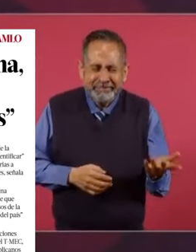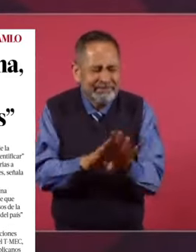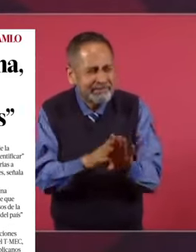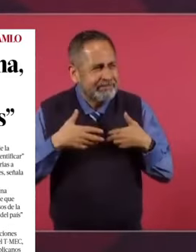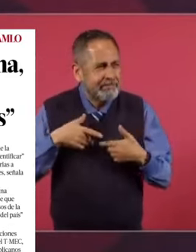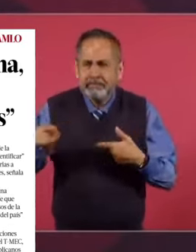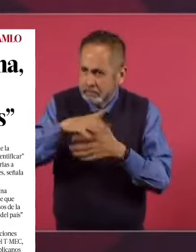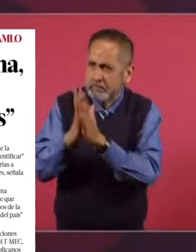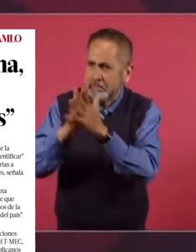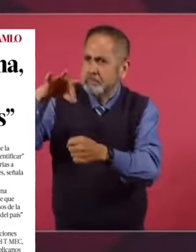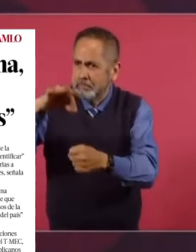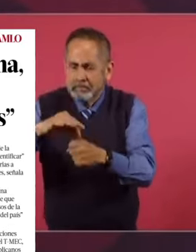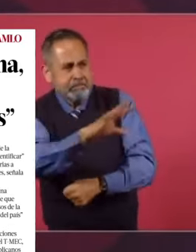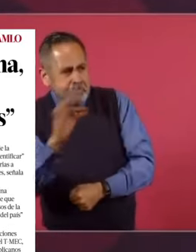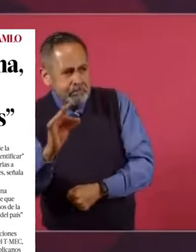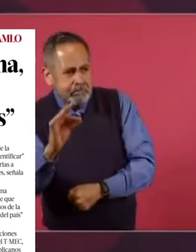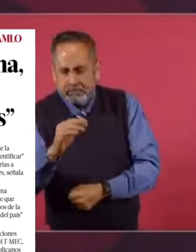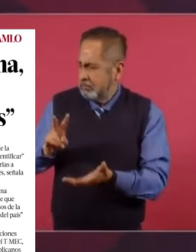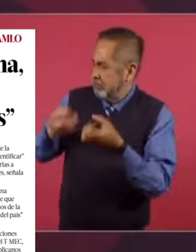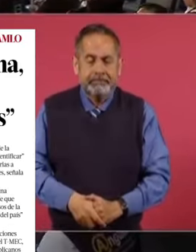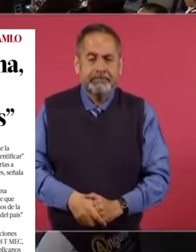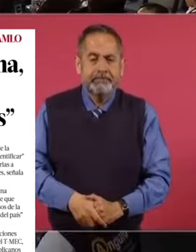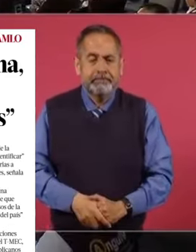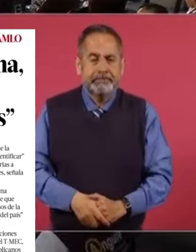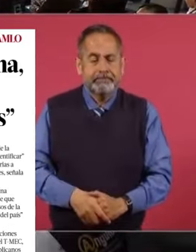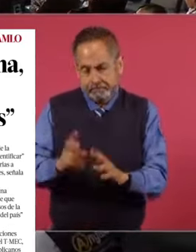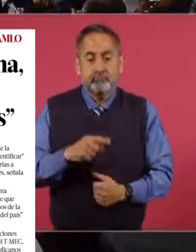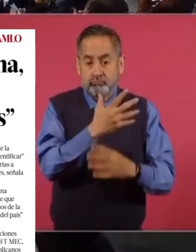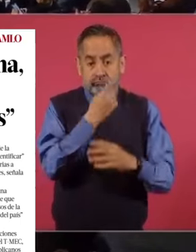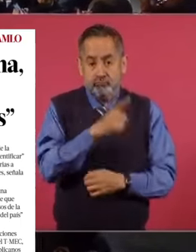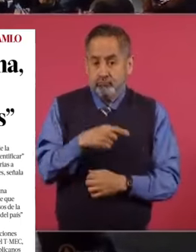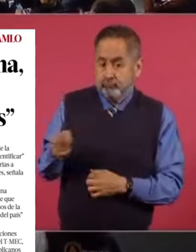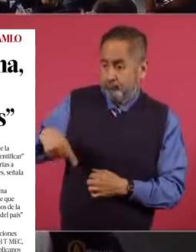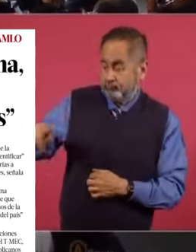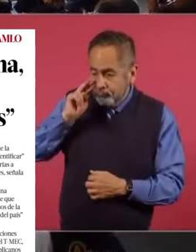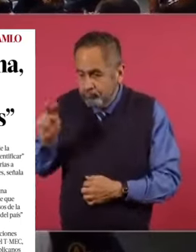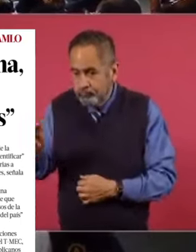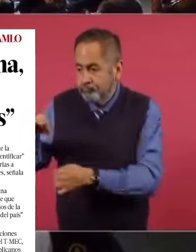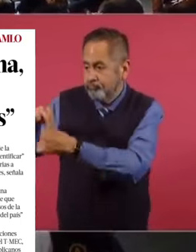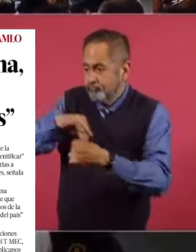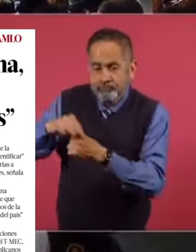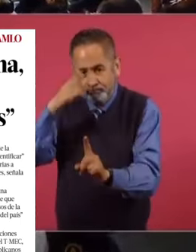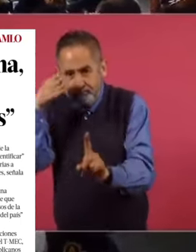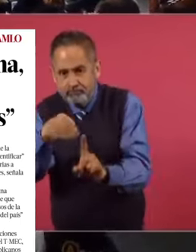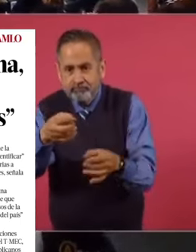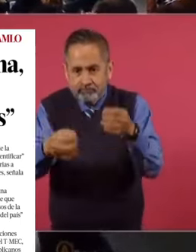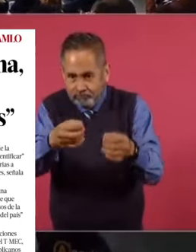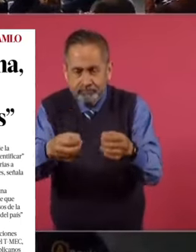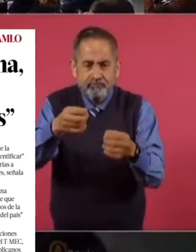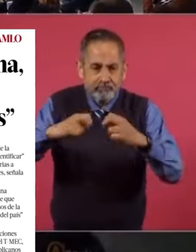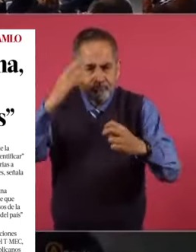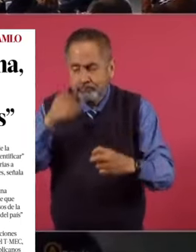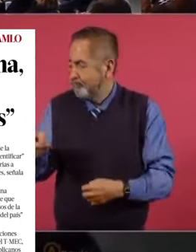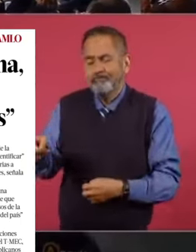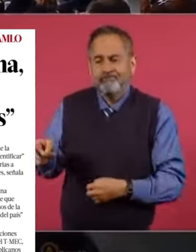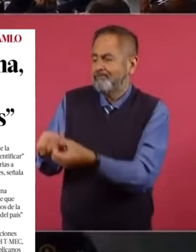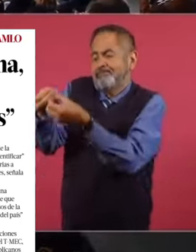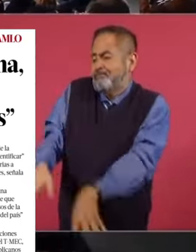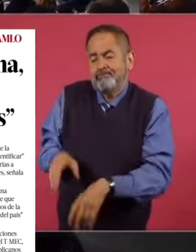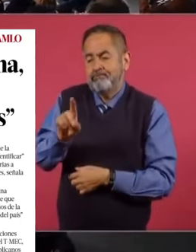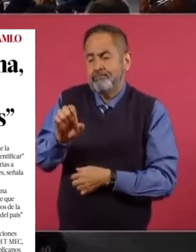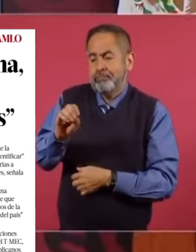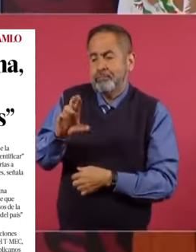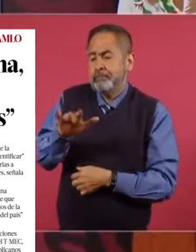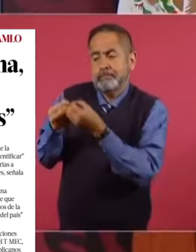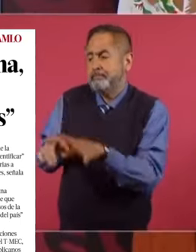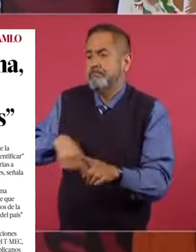es eso? ¿Cómo se afecta a la democracia? Eso por un lado. Creo que la elección directa de jueces representa un riesgo